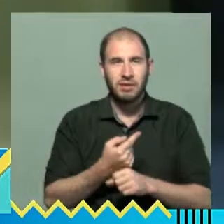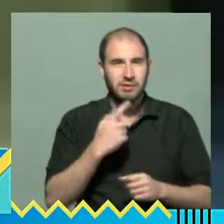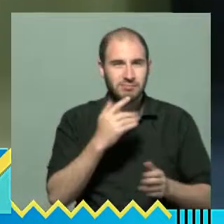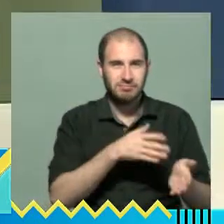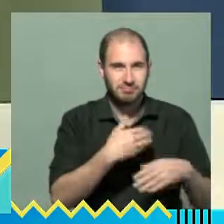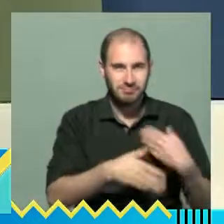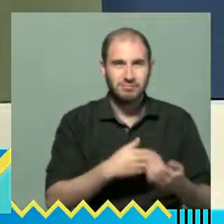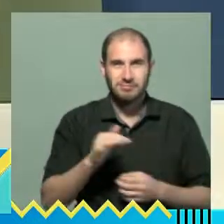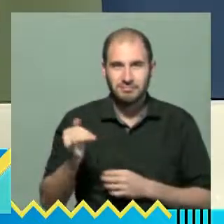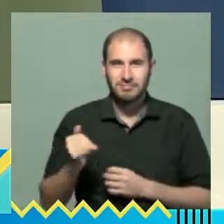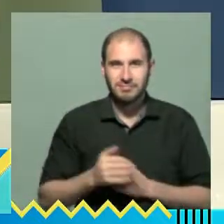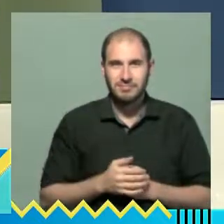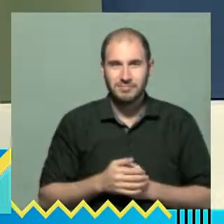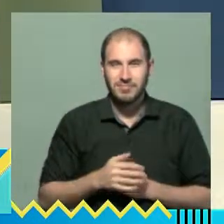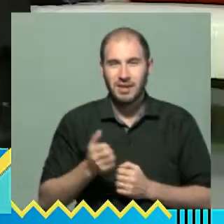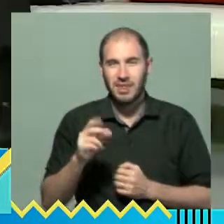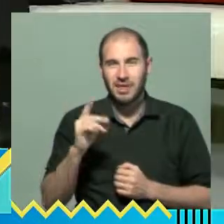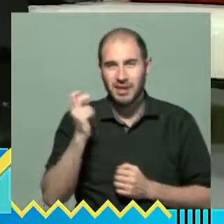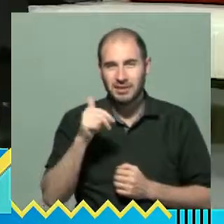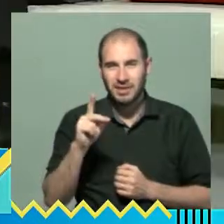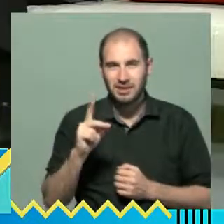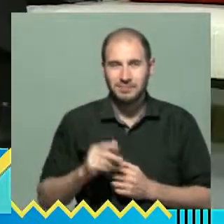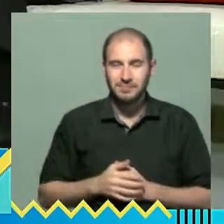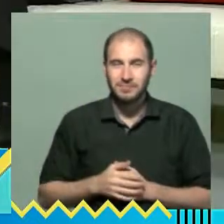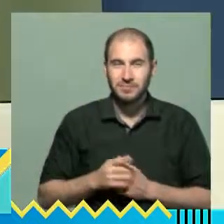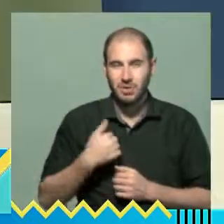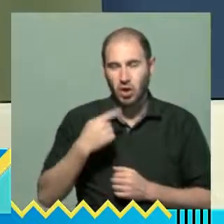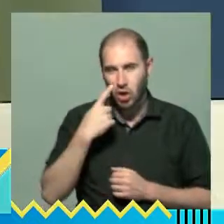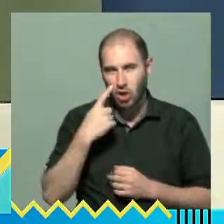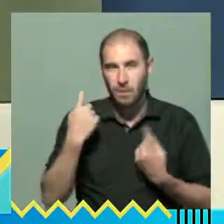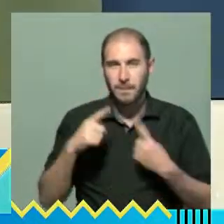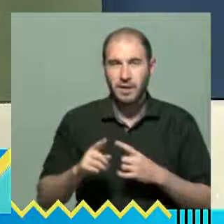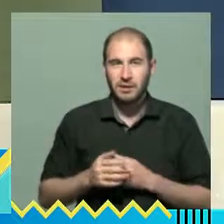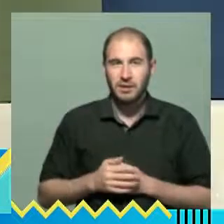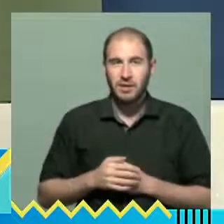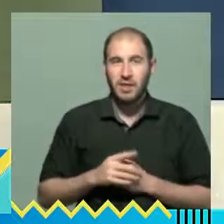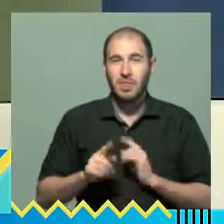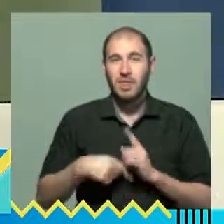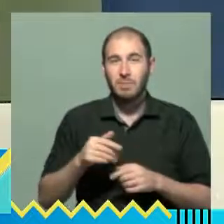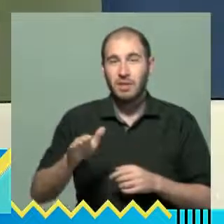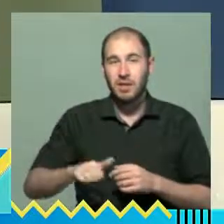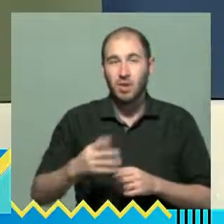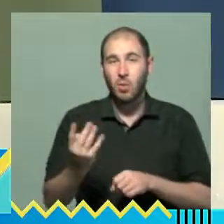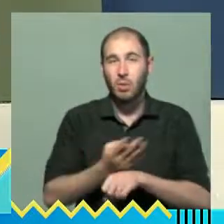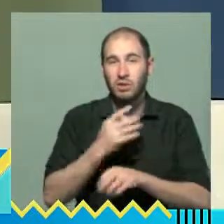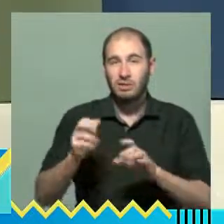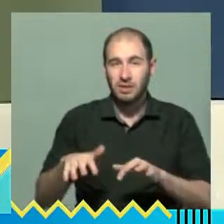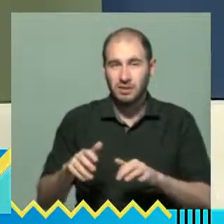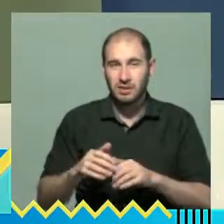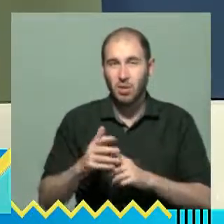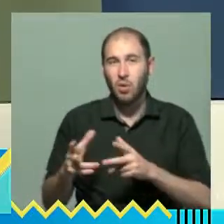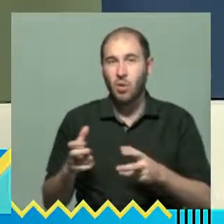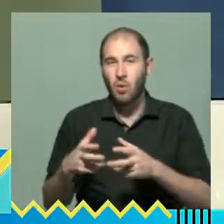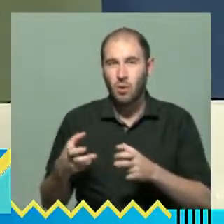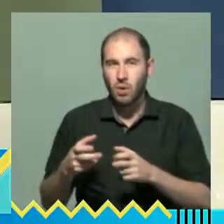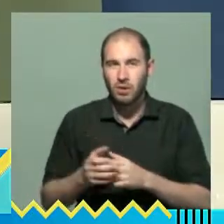hiperactividad. Sí, ADHD por las siglas en inglés, lo conozco. Pero el tema es que vos lo ves después de ese chico, está 4 horas sentado delante de un